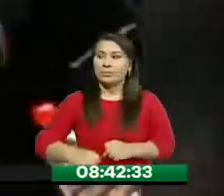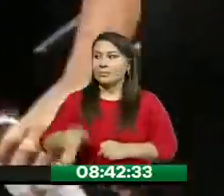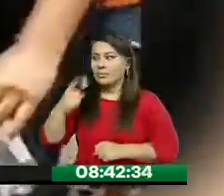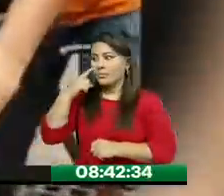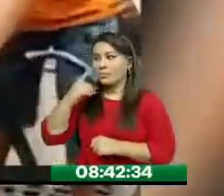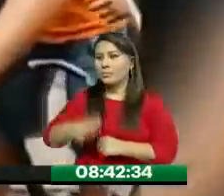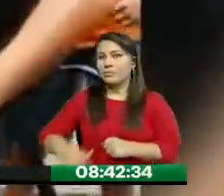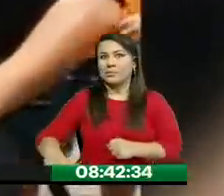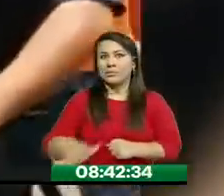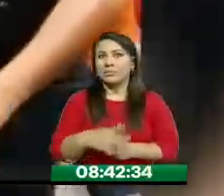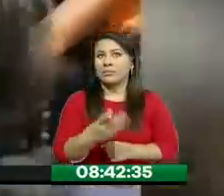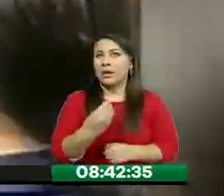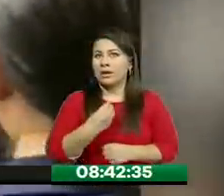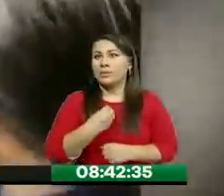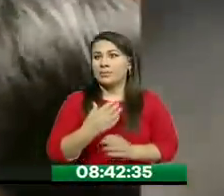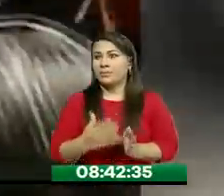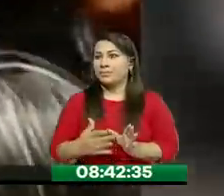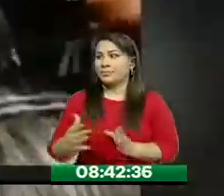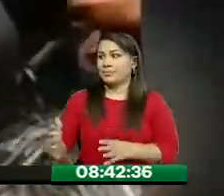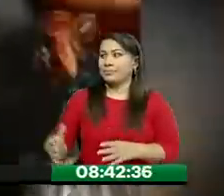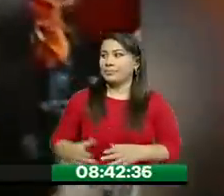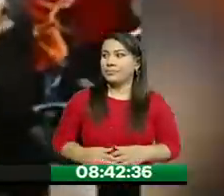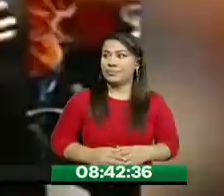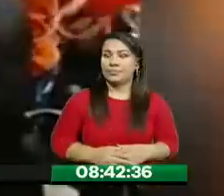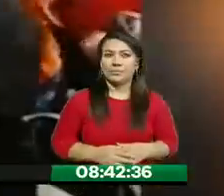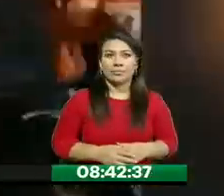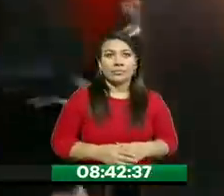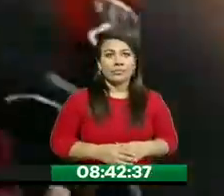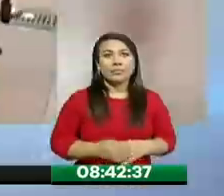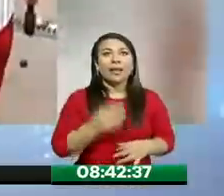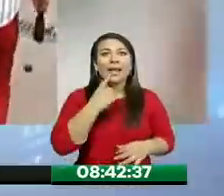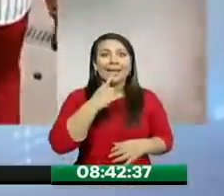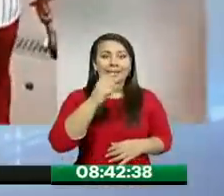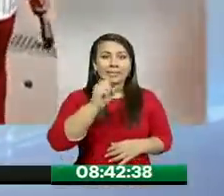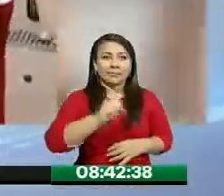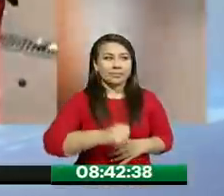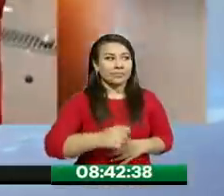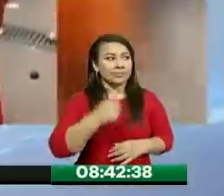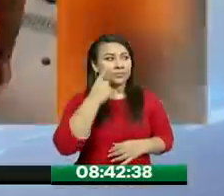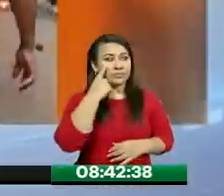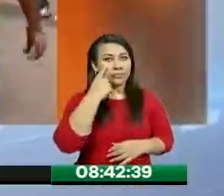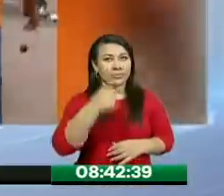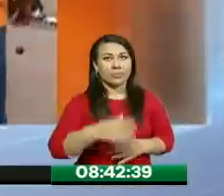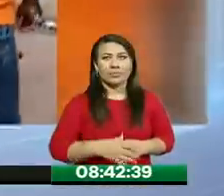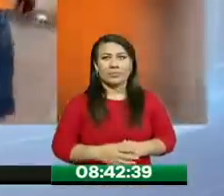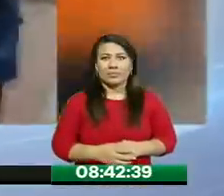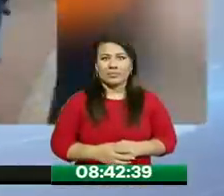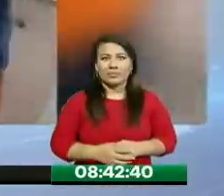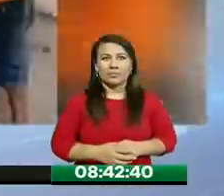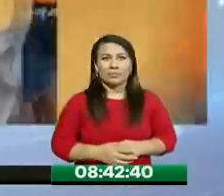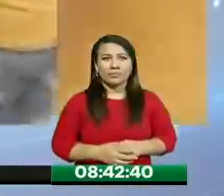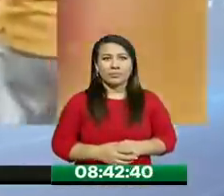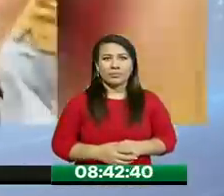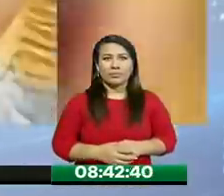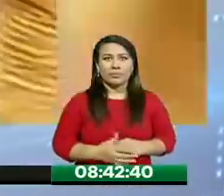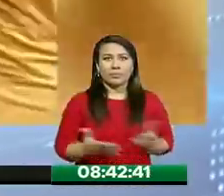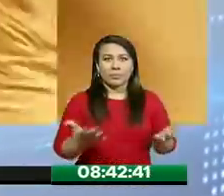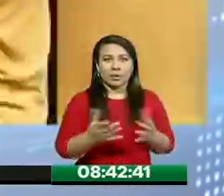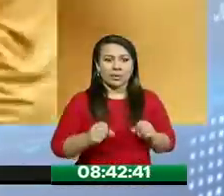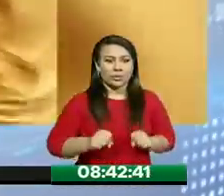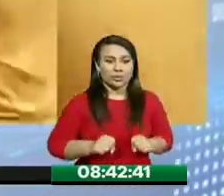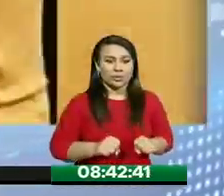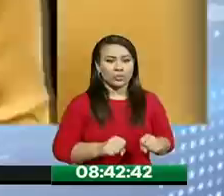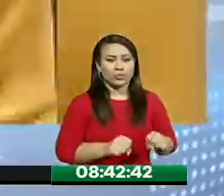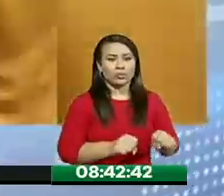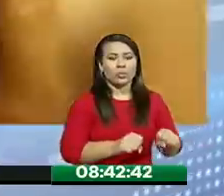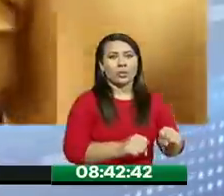30 deben tener el cinturón de seguridad. Capacidad de 17 pasajeros nomás. Los 17 pasajeros, incluido el chofer, tienen que ir con